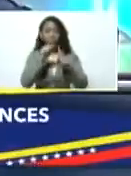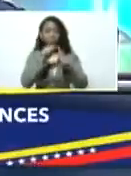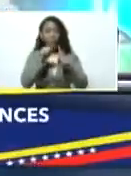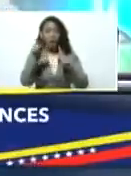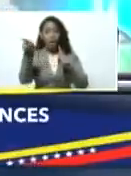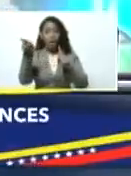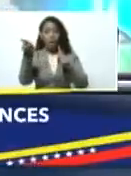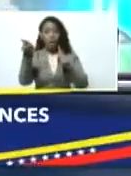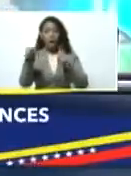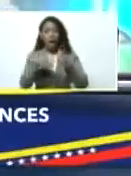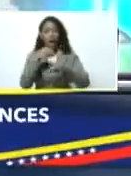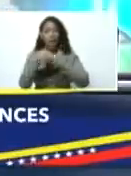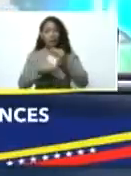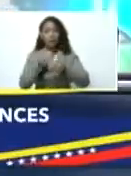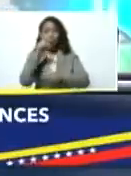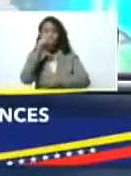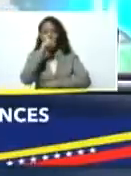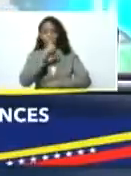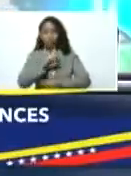siendo un año